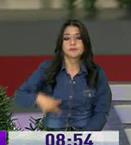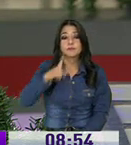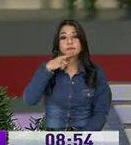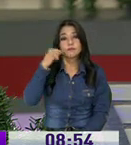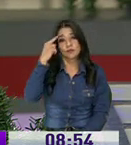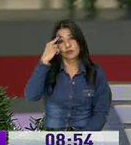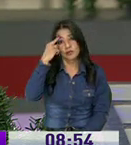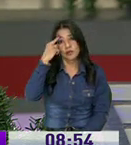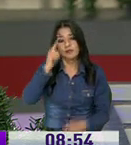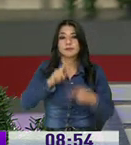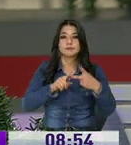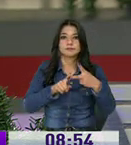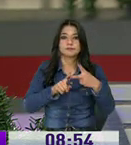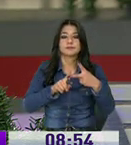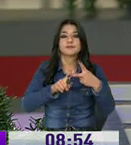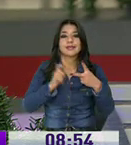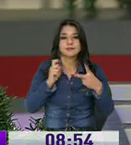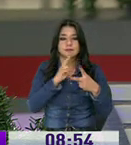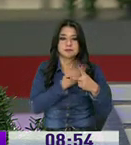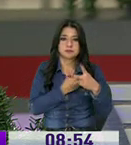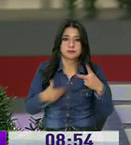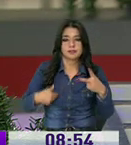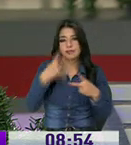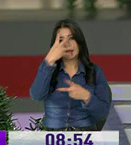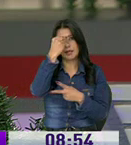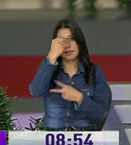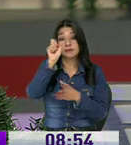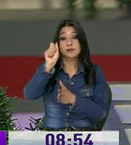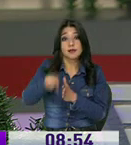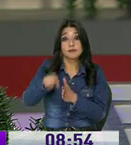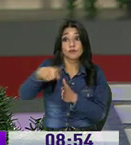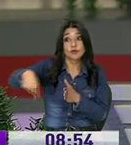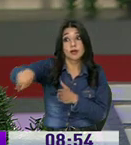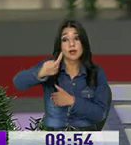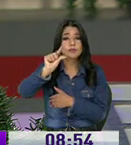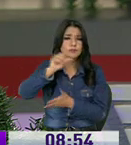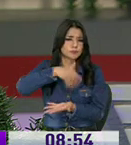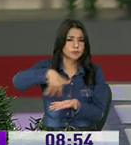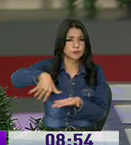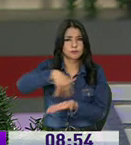Correa. Existe incertidumbre en la defensa técnica de algunos involucrados.